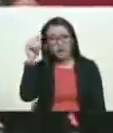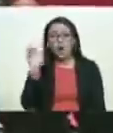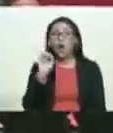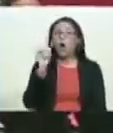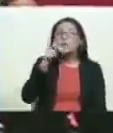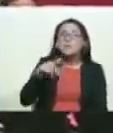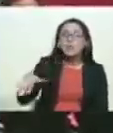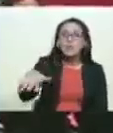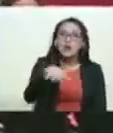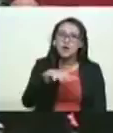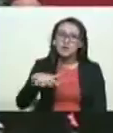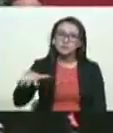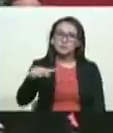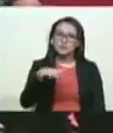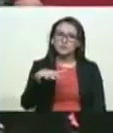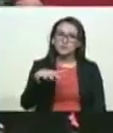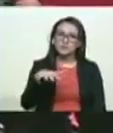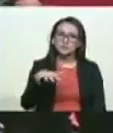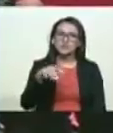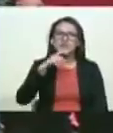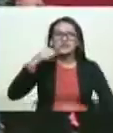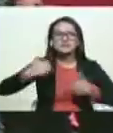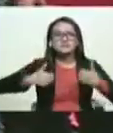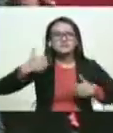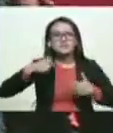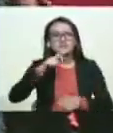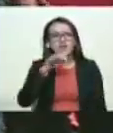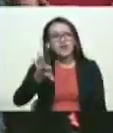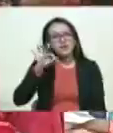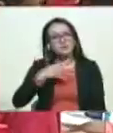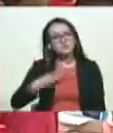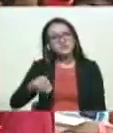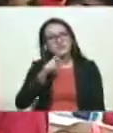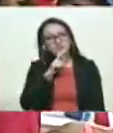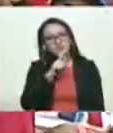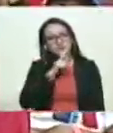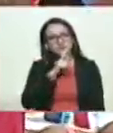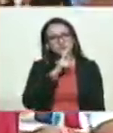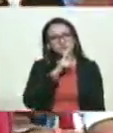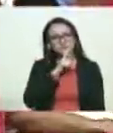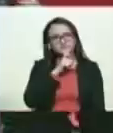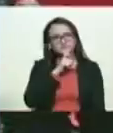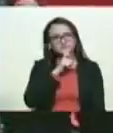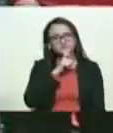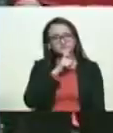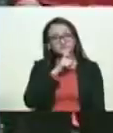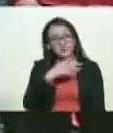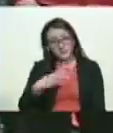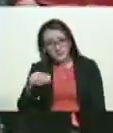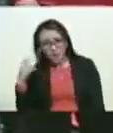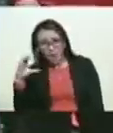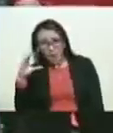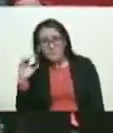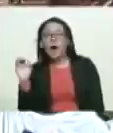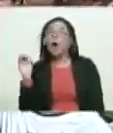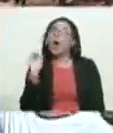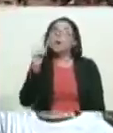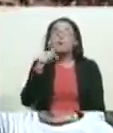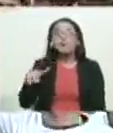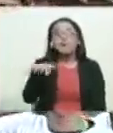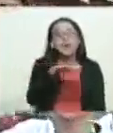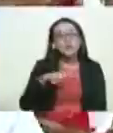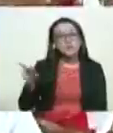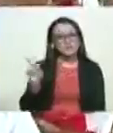pueblo quien elige a presidente juan manuel santos cual pueblo